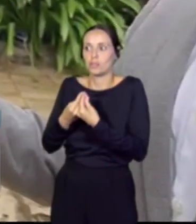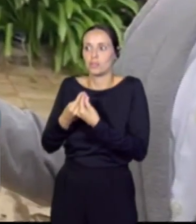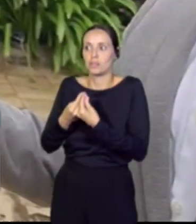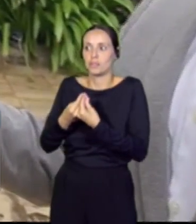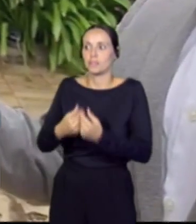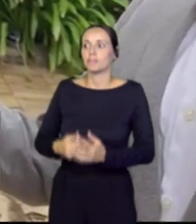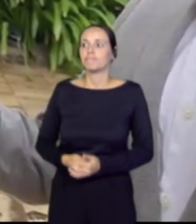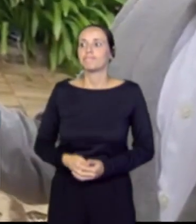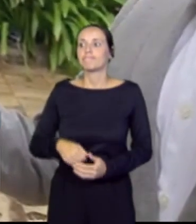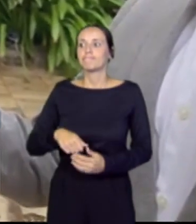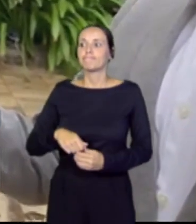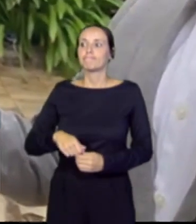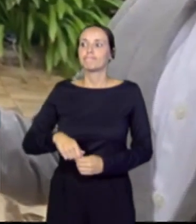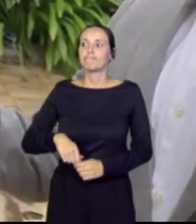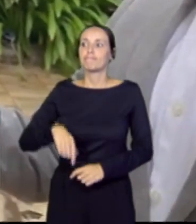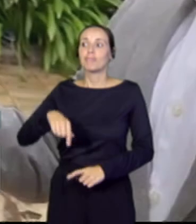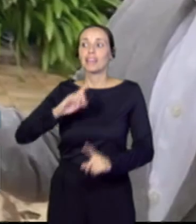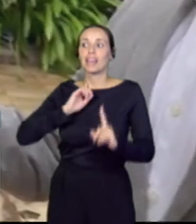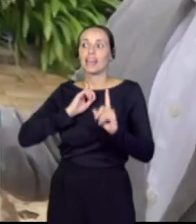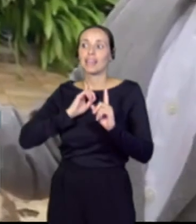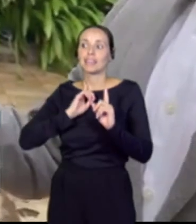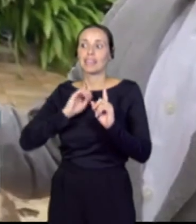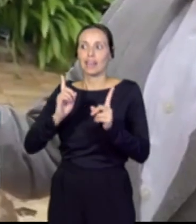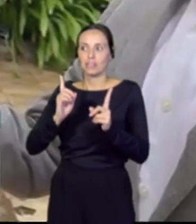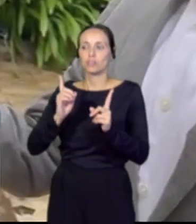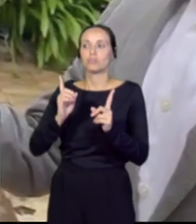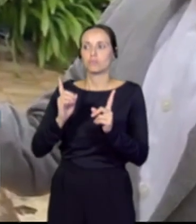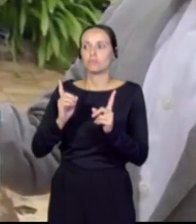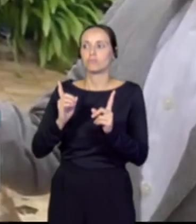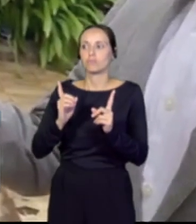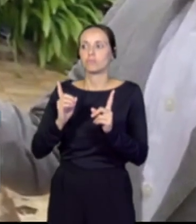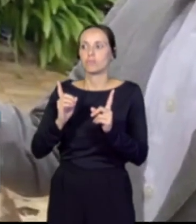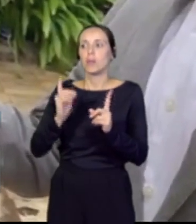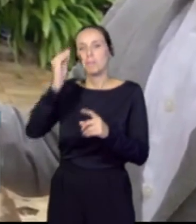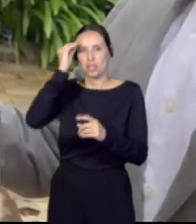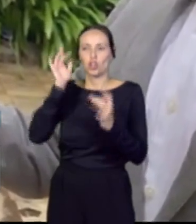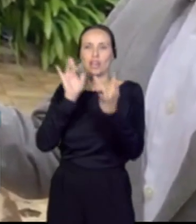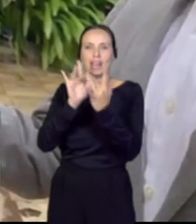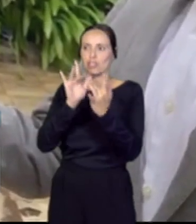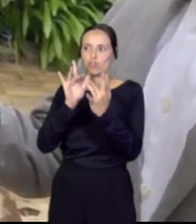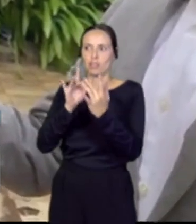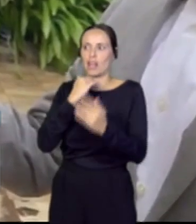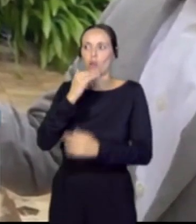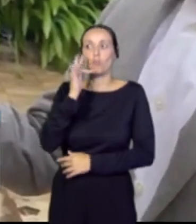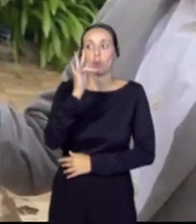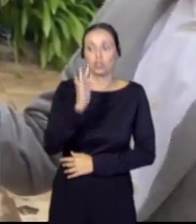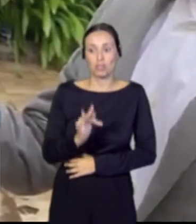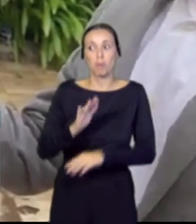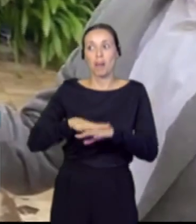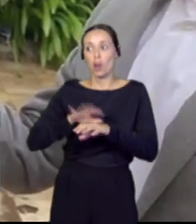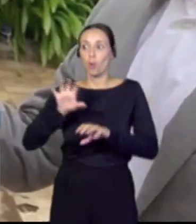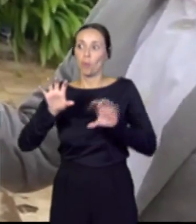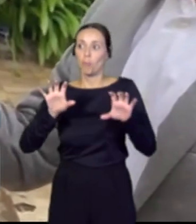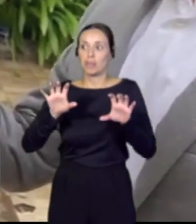en este caso creo que fue San Martín que trabajó muchísimo por abrir estas relaciones entre los países,